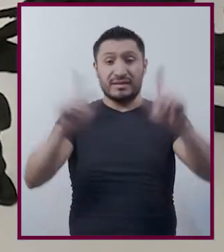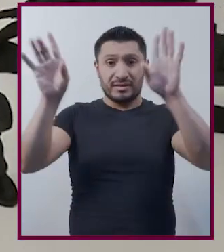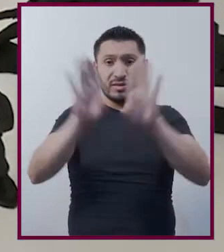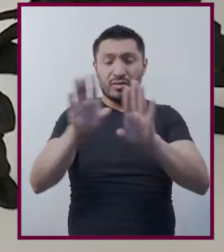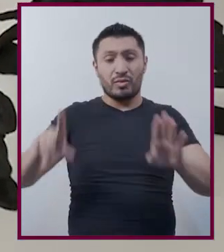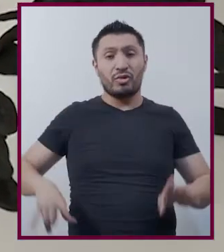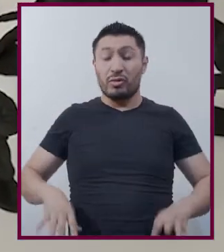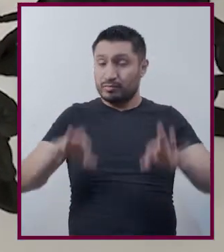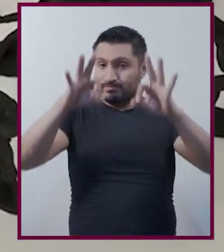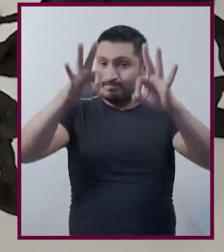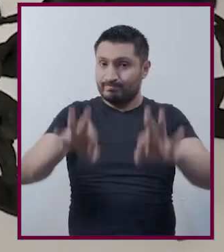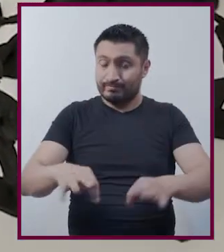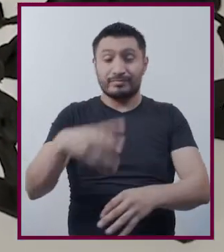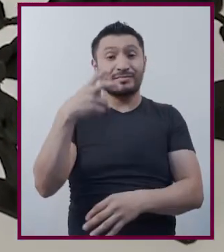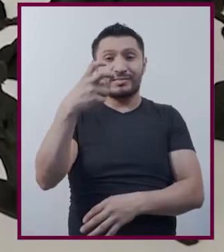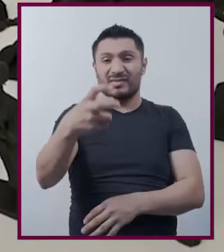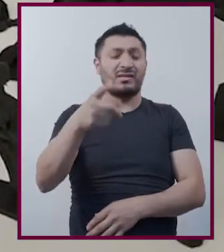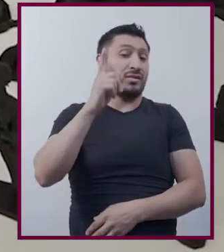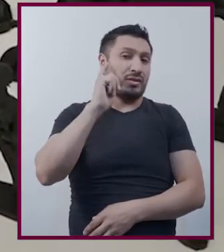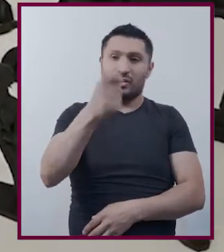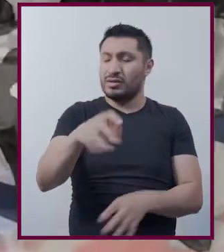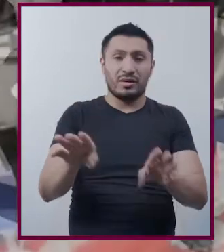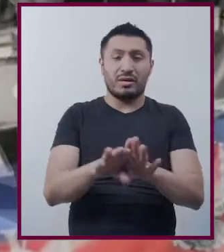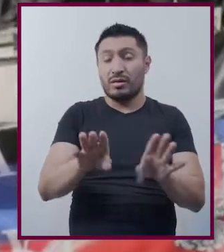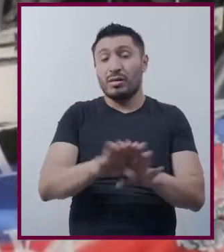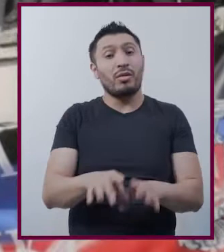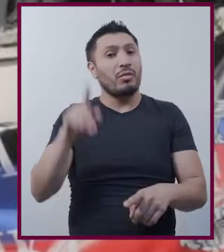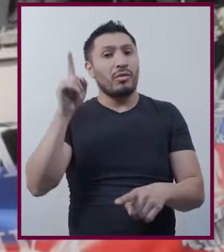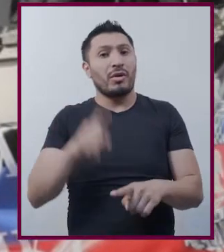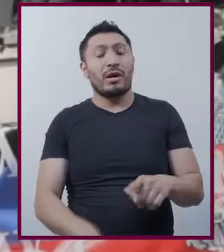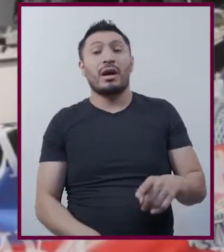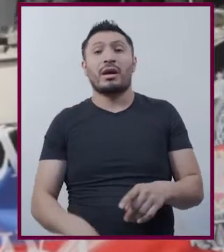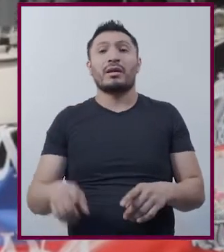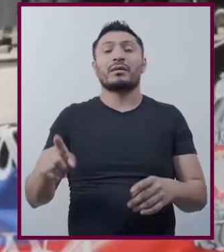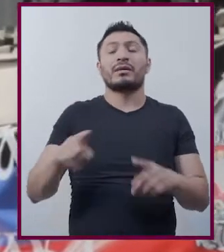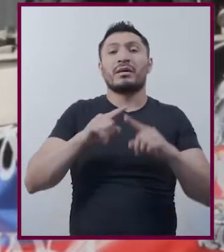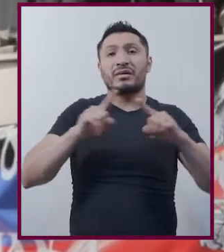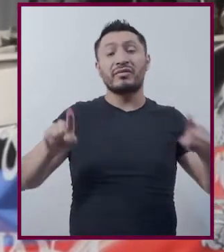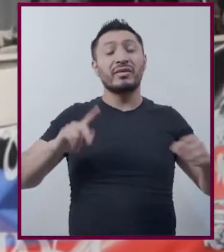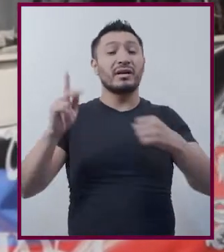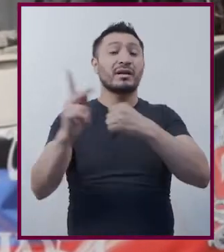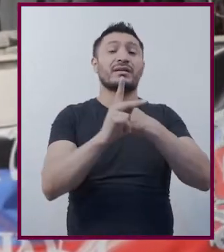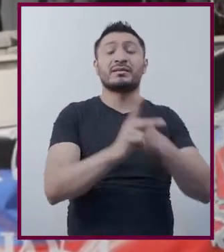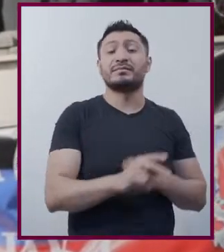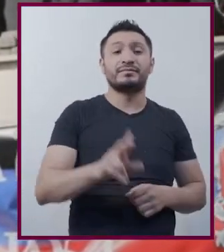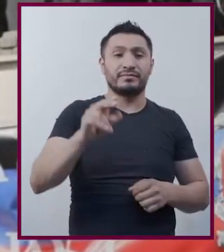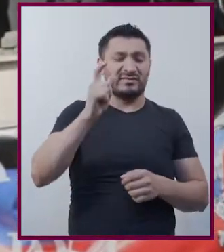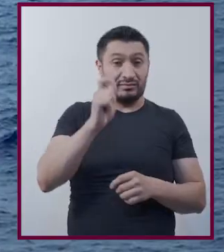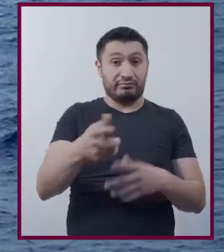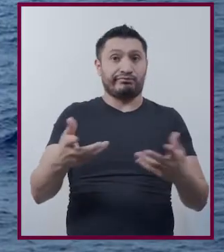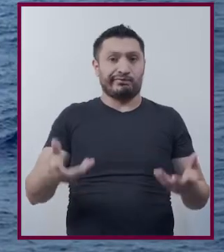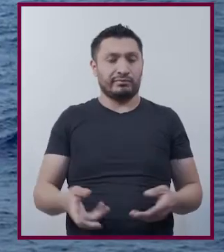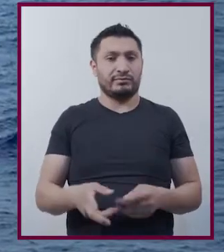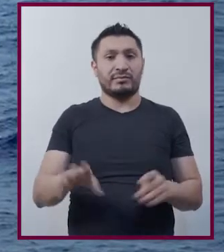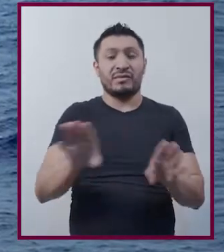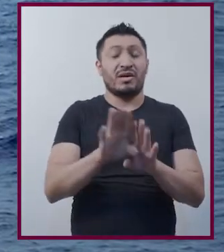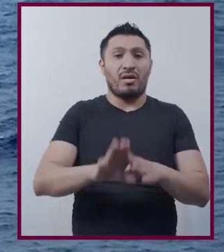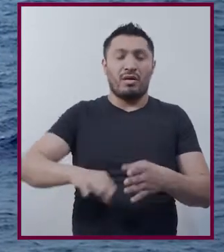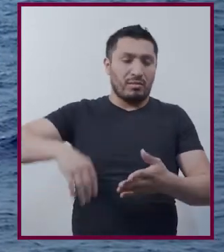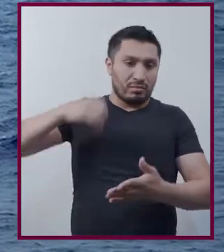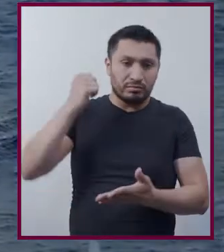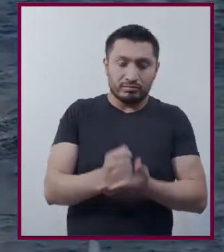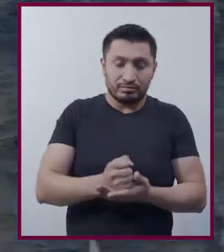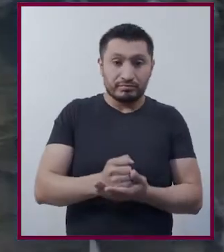de gobierno. Esto no implicaba el cese automático de las divergencias entre países. O sea, no es que de la noche